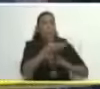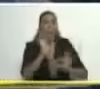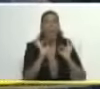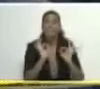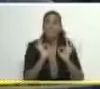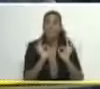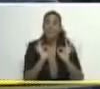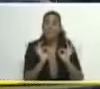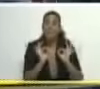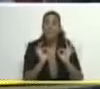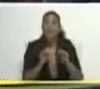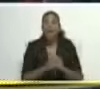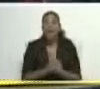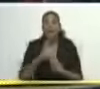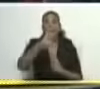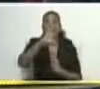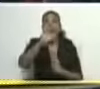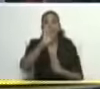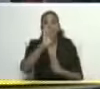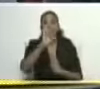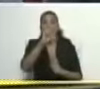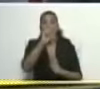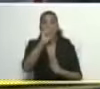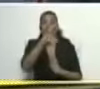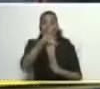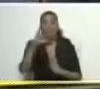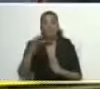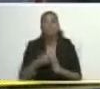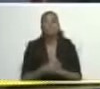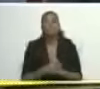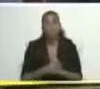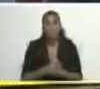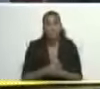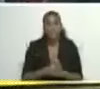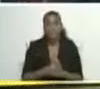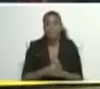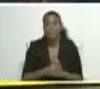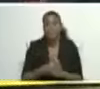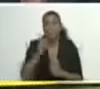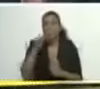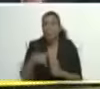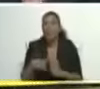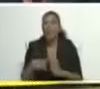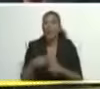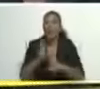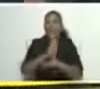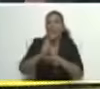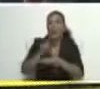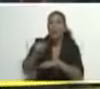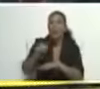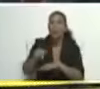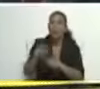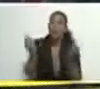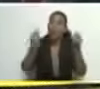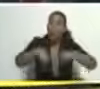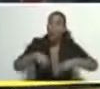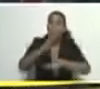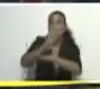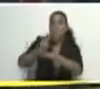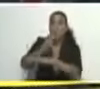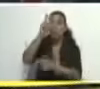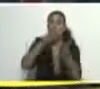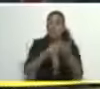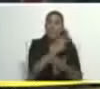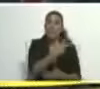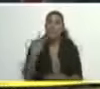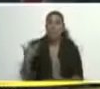especialmente en la CELAC y el Barbados El acuerdo de Barbados en